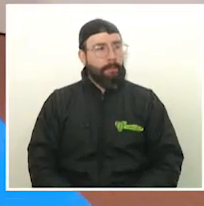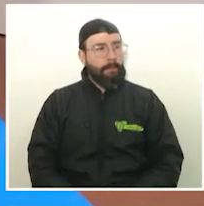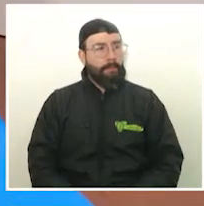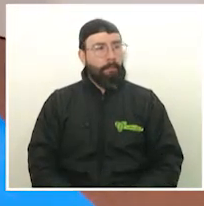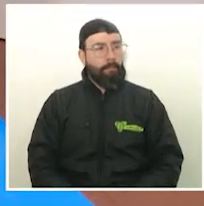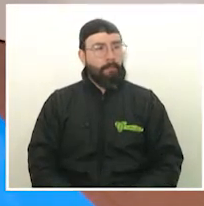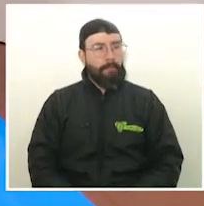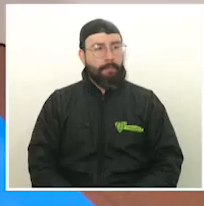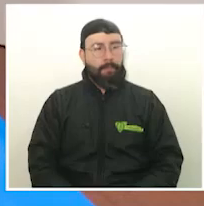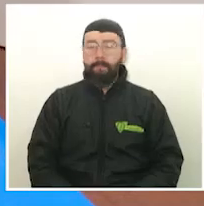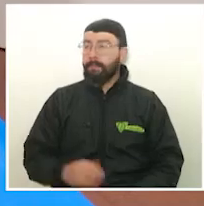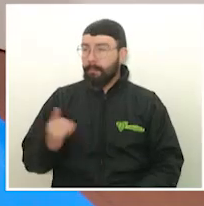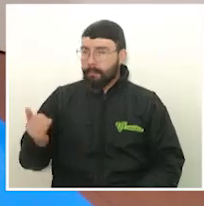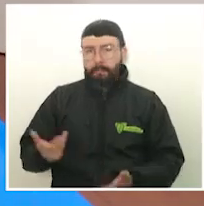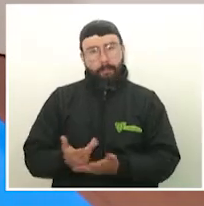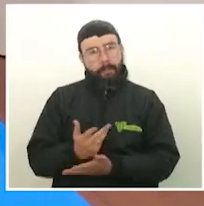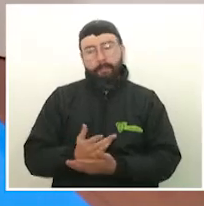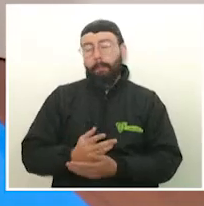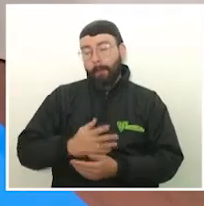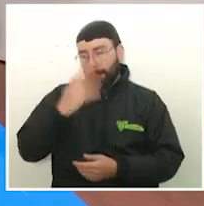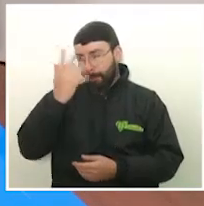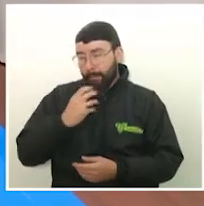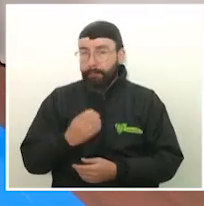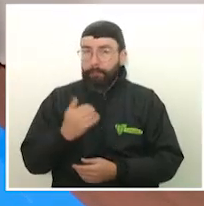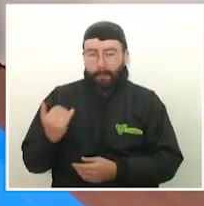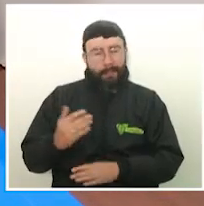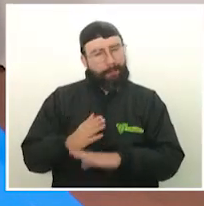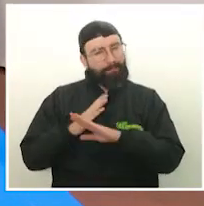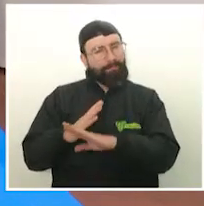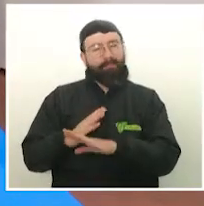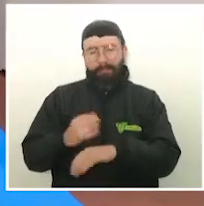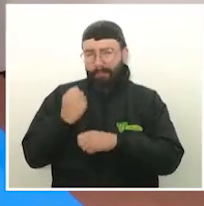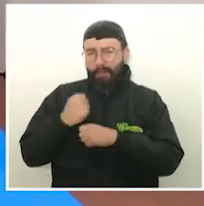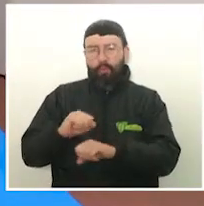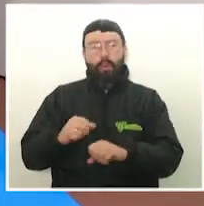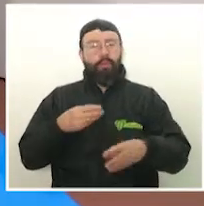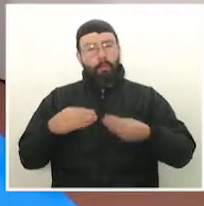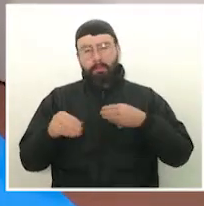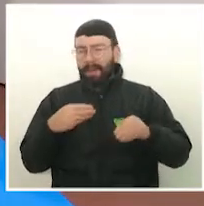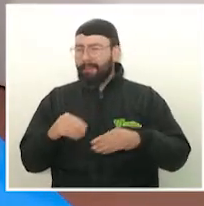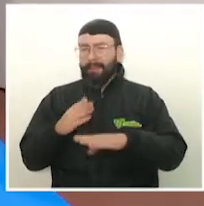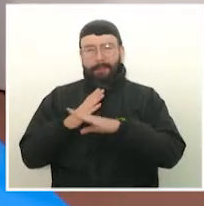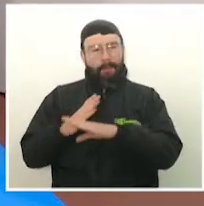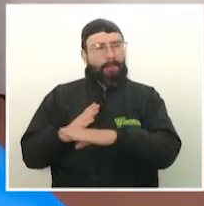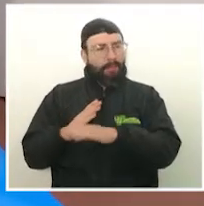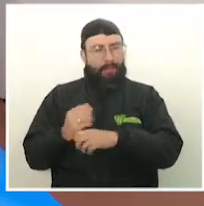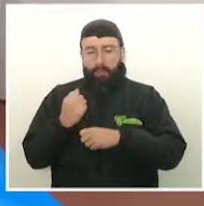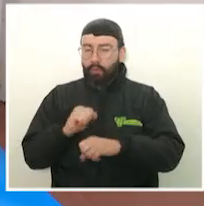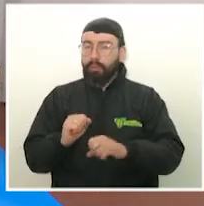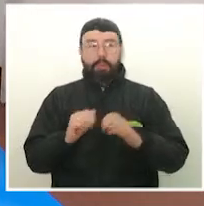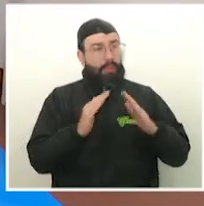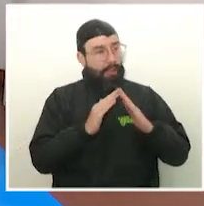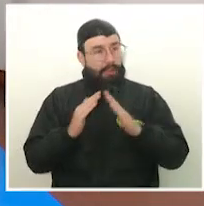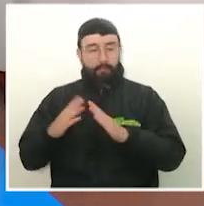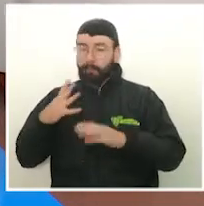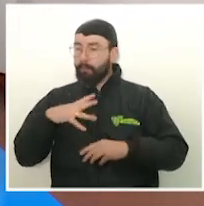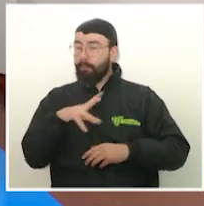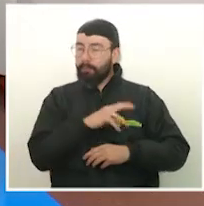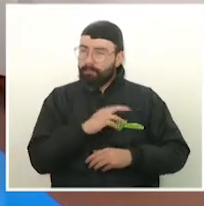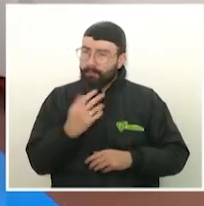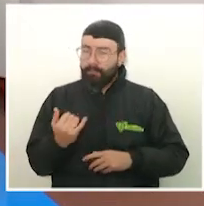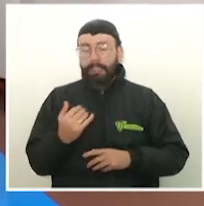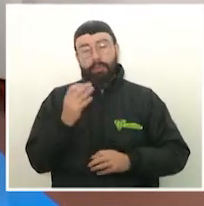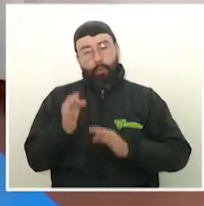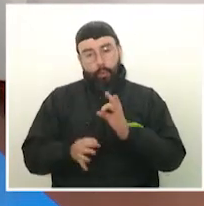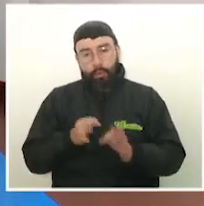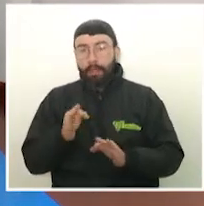El mensaje es no más agua en botella, tratar de utilizar los menos plásticos posibles desde nuestros hogares, empezar a reciclar y cuidar a